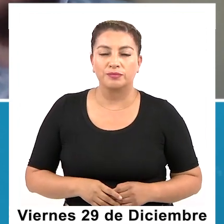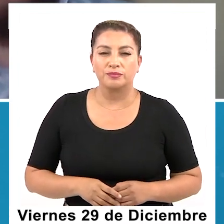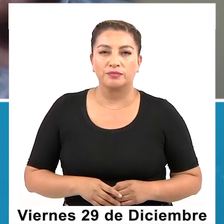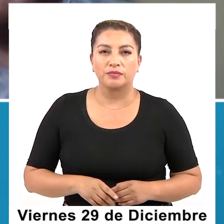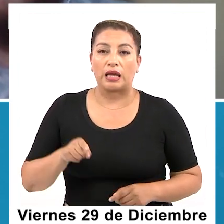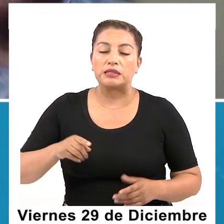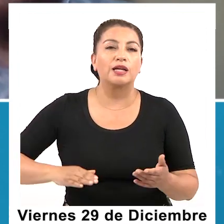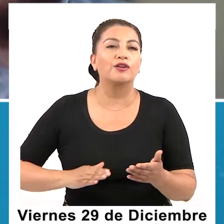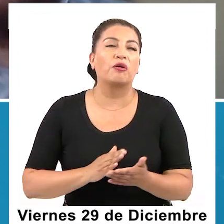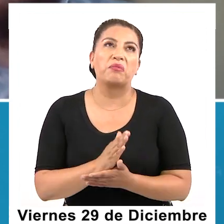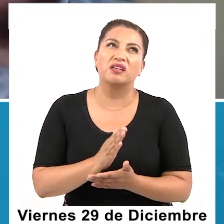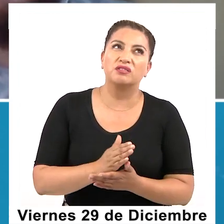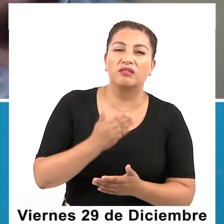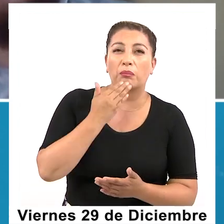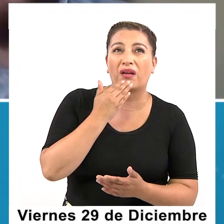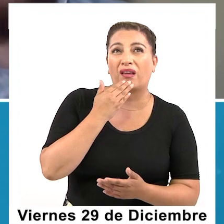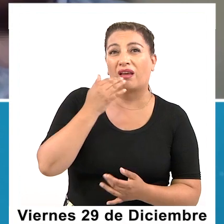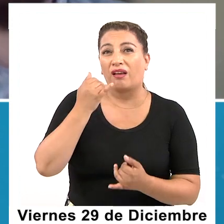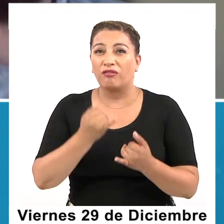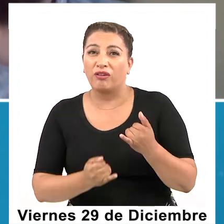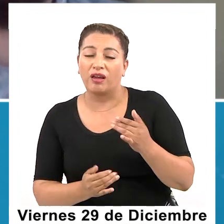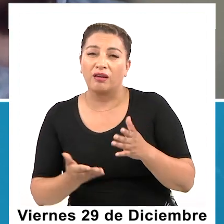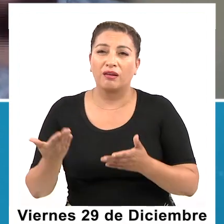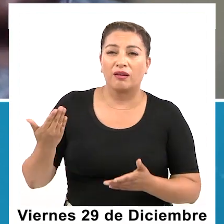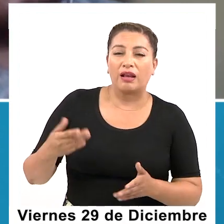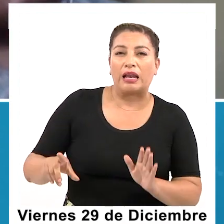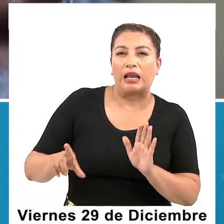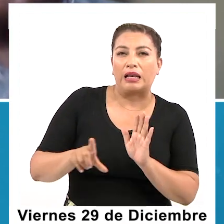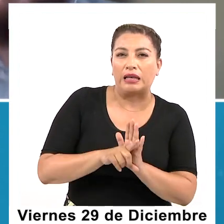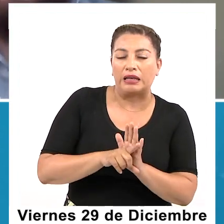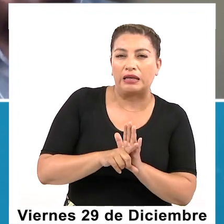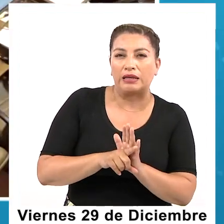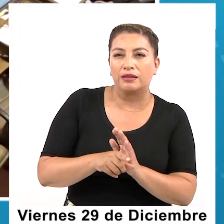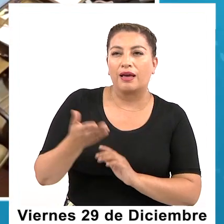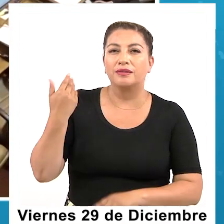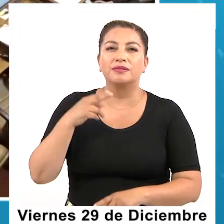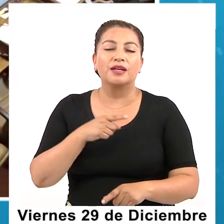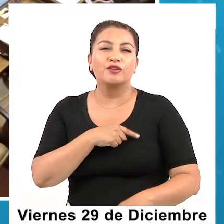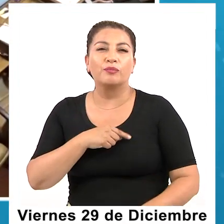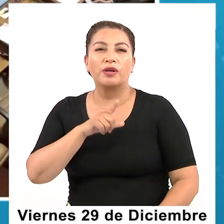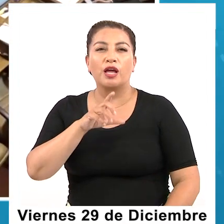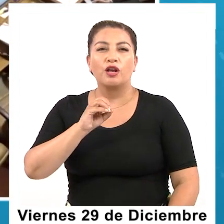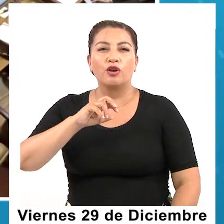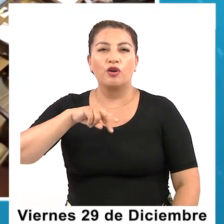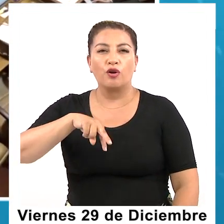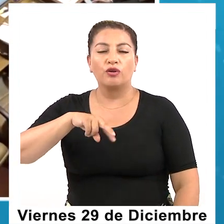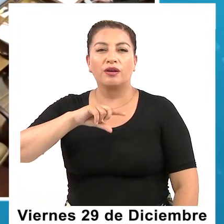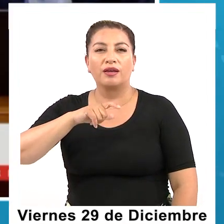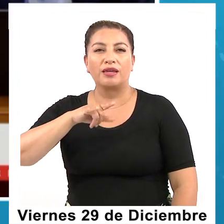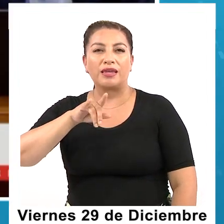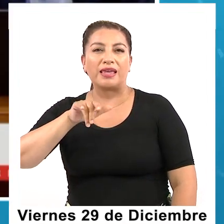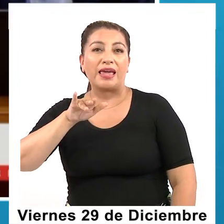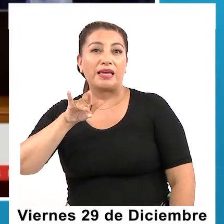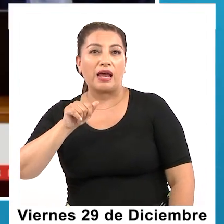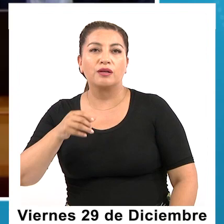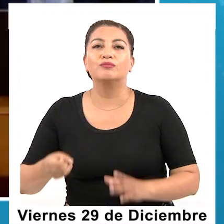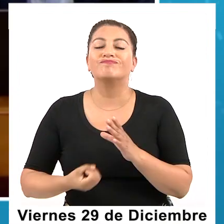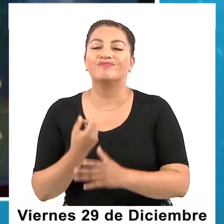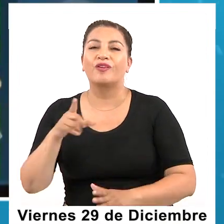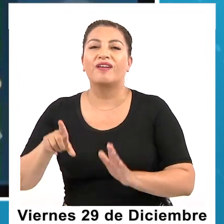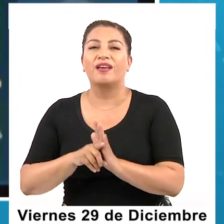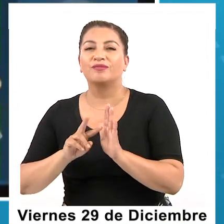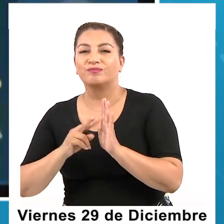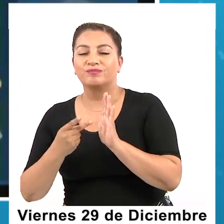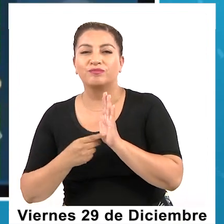es el inicio del fin, podríamos decir, de lo que fue la ley Longueira, la ley corrupta del año Sí, 2012. sí. Y ya es